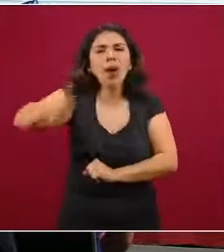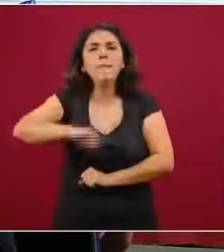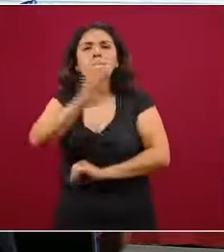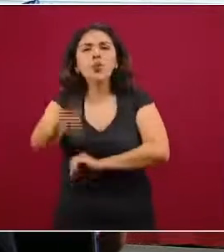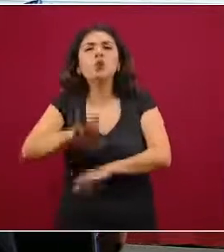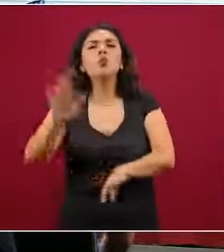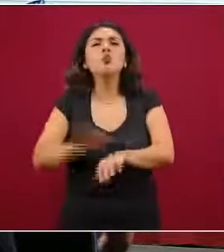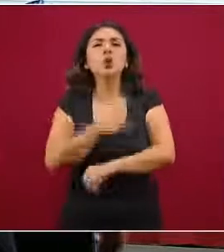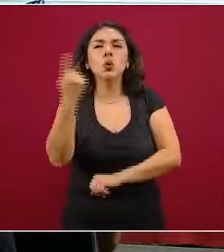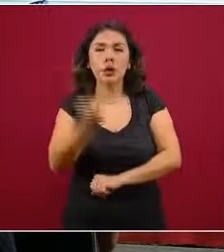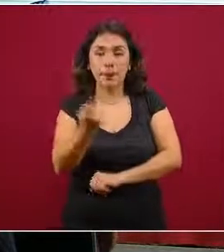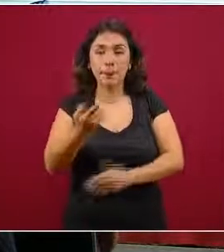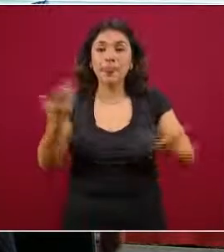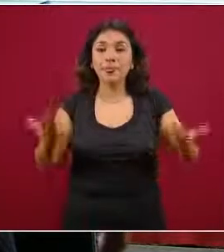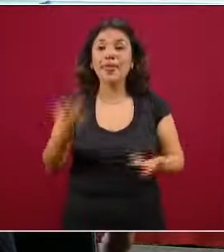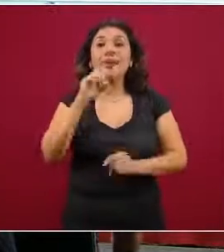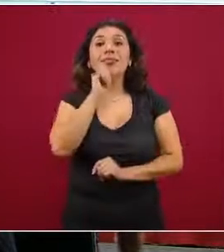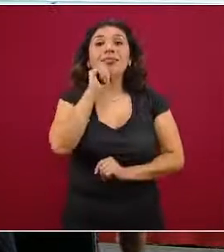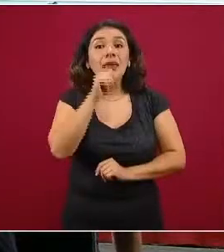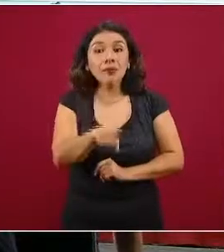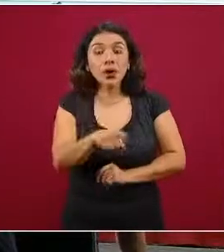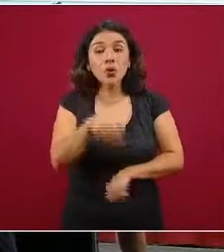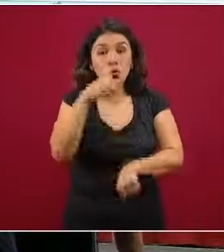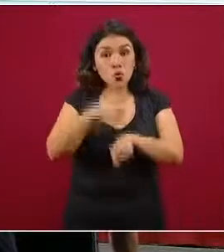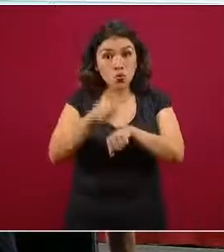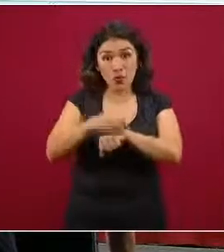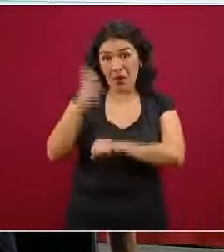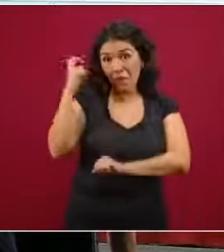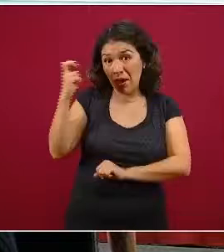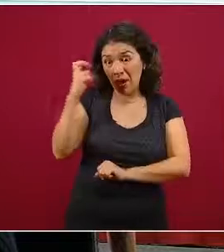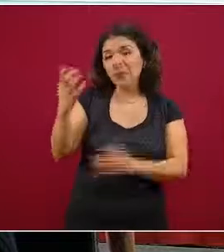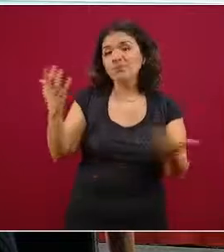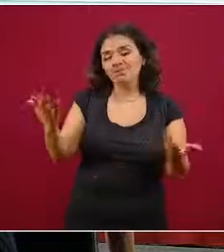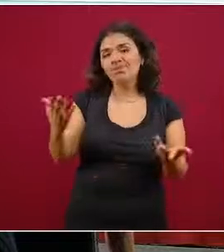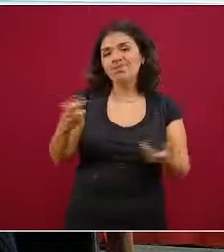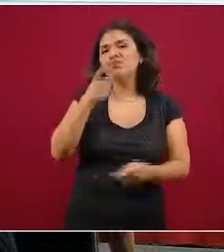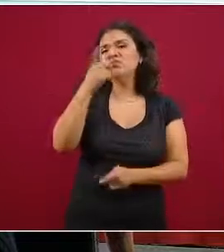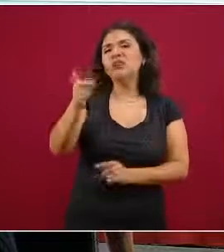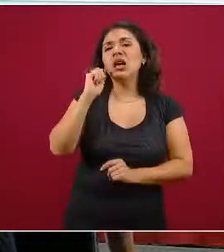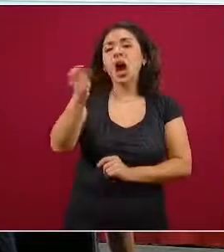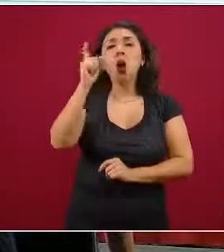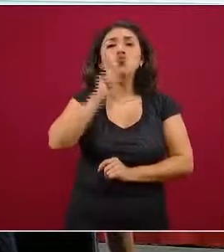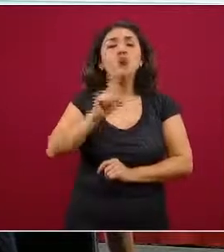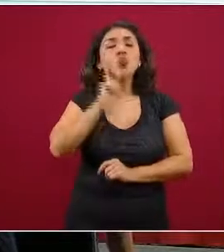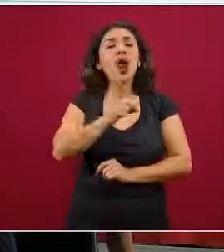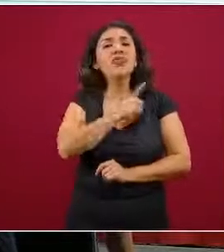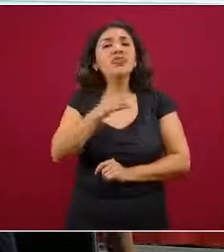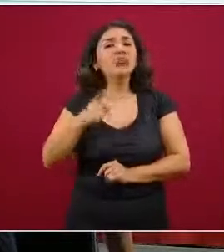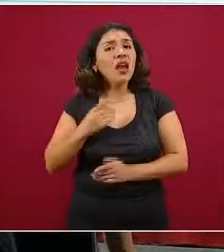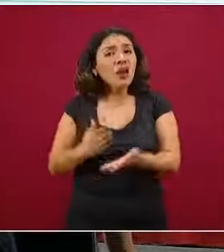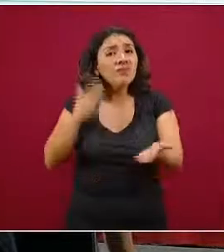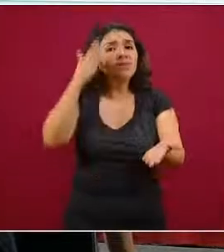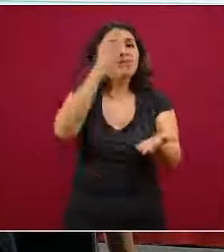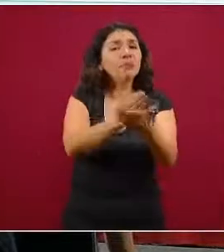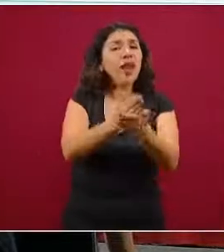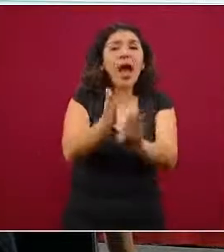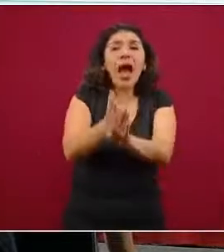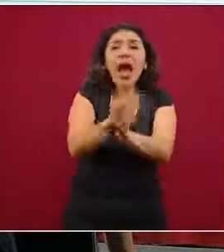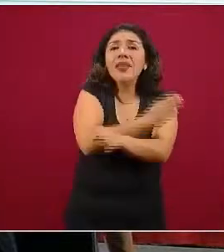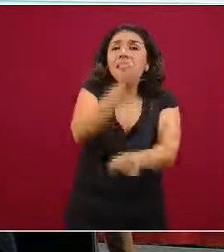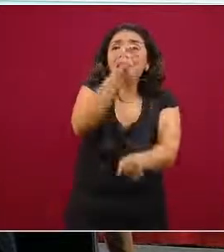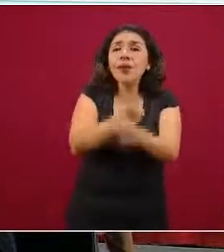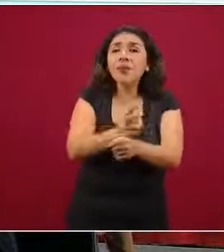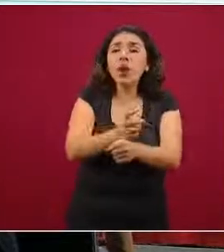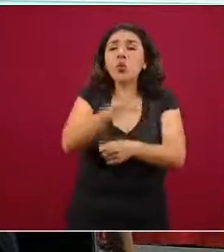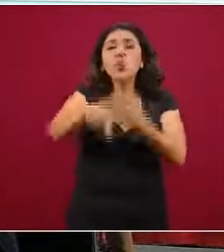muertes. Además, estas cifras nos indican que las mujeres deben acudir de forma oportuna a